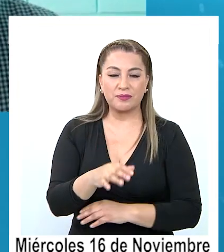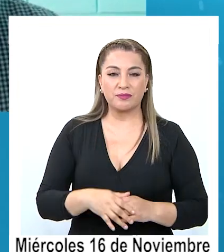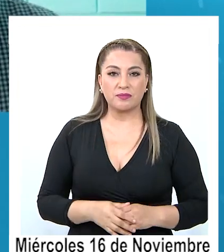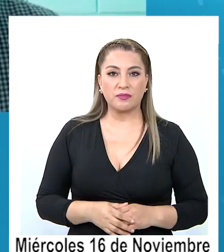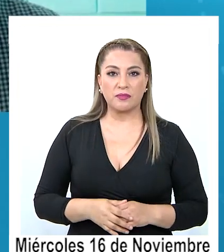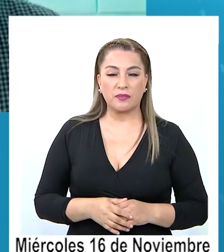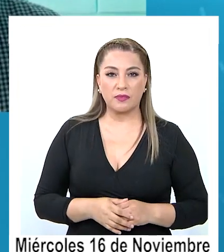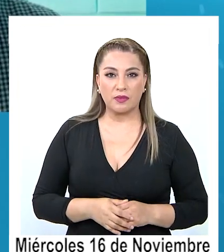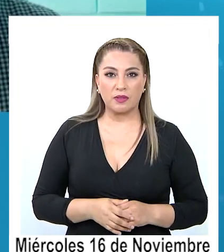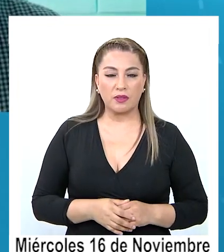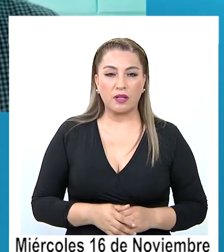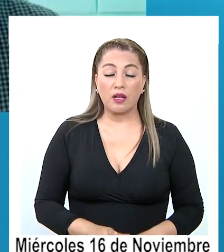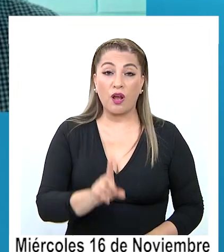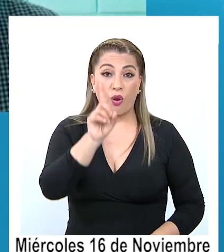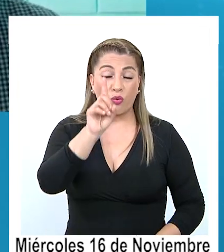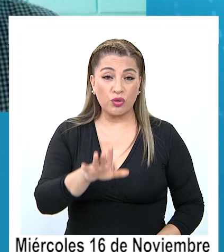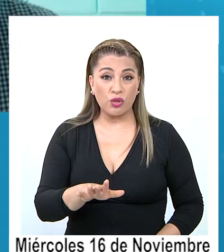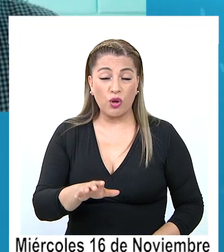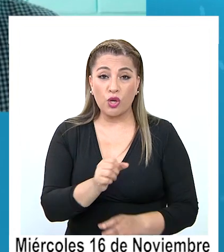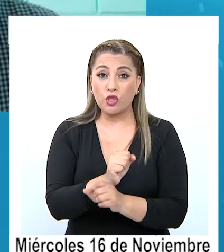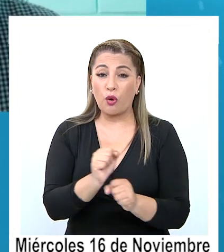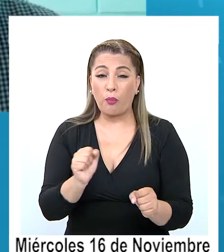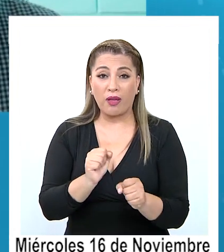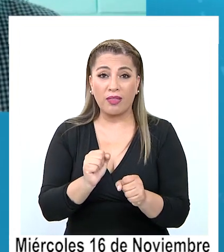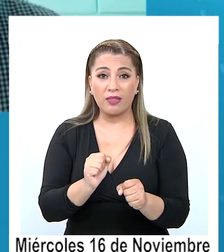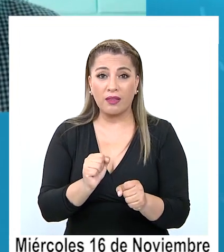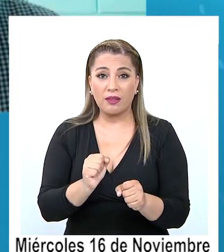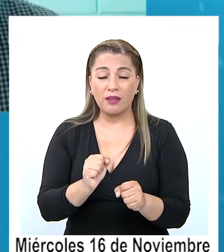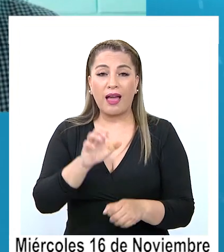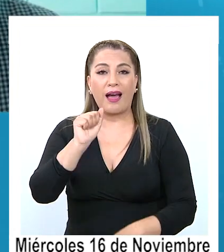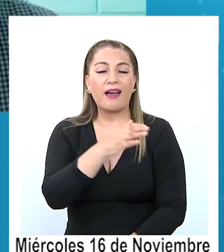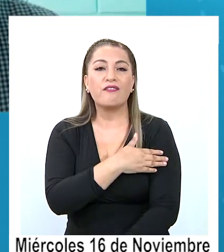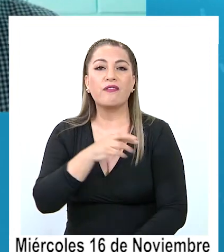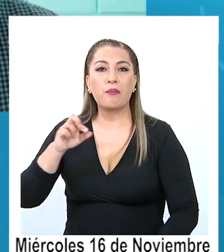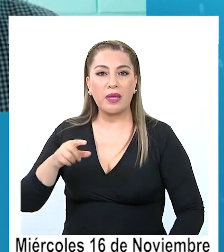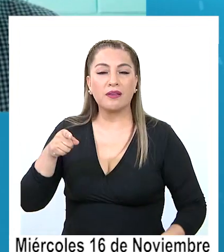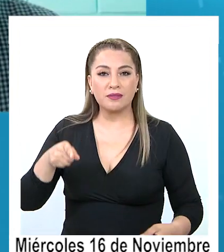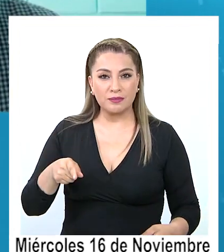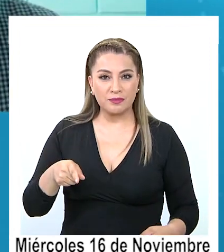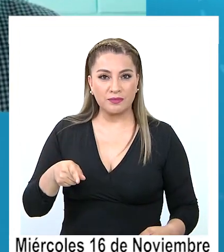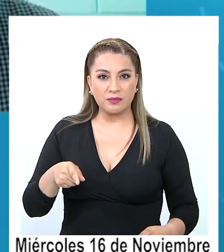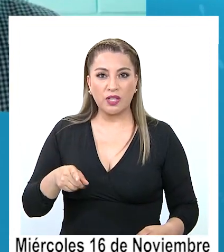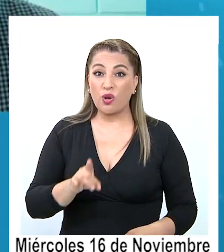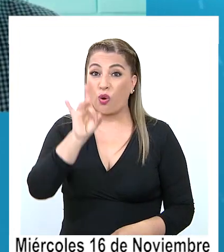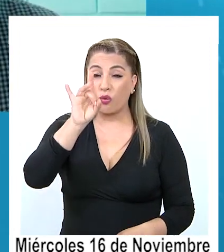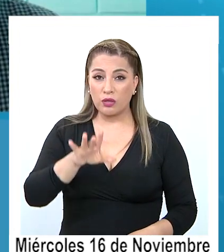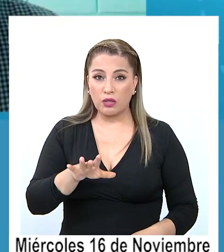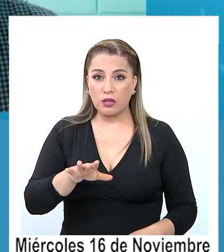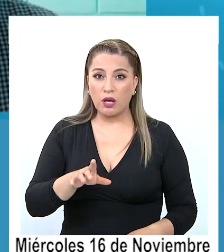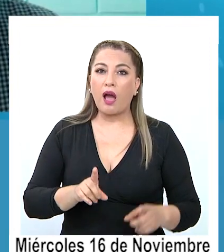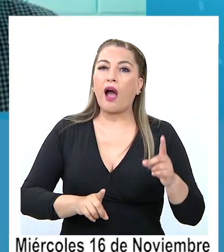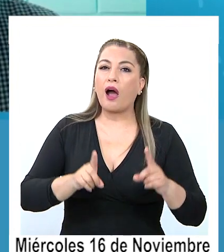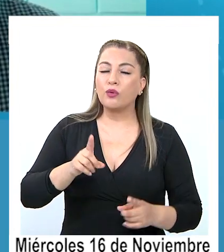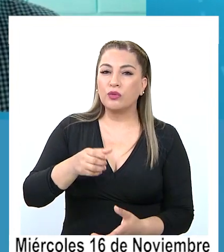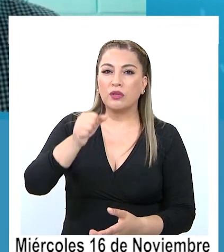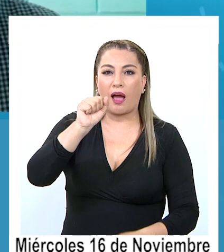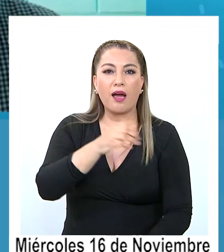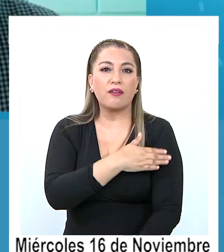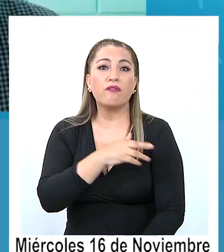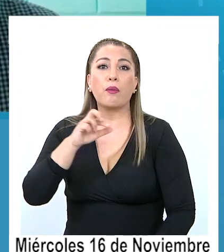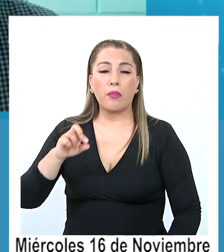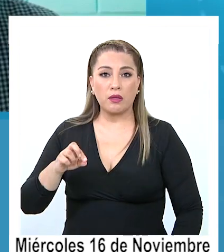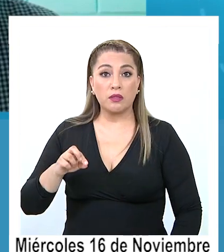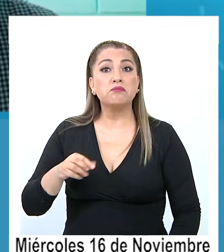única excepción hasta hoy día que la ley de AFP, ¿cierto?, establece como excepción. Se puede embargar bienes de la